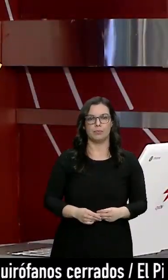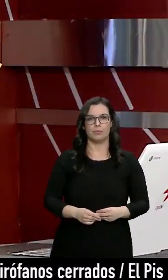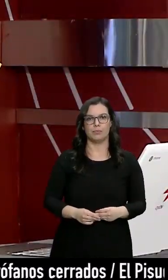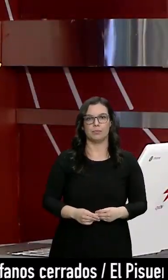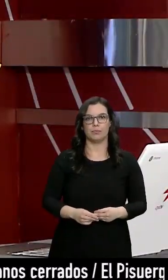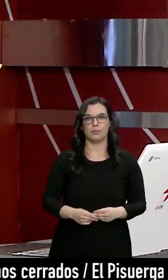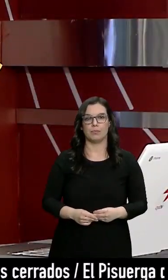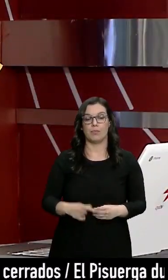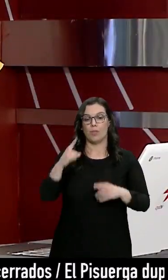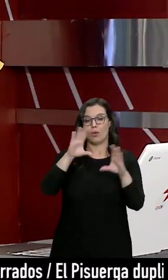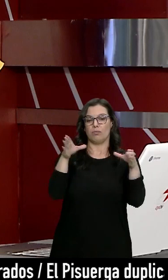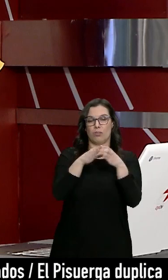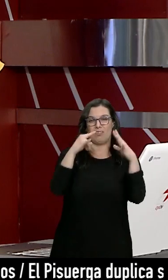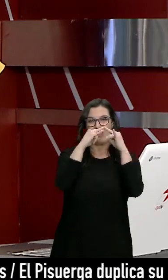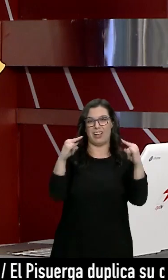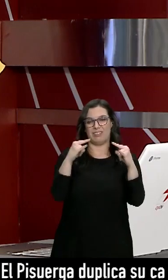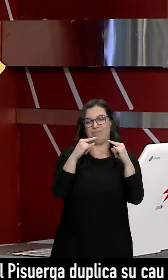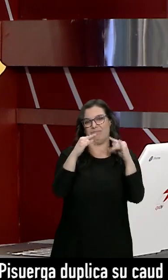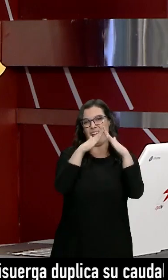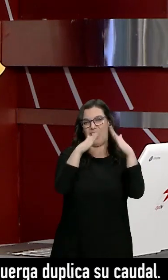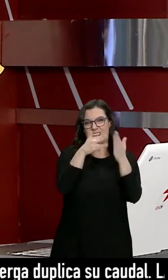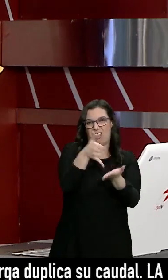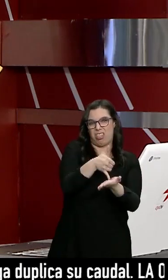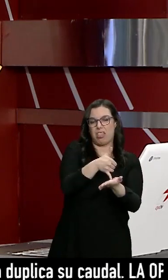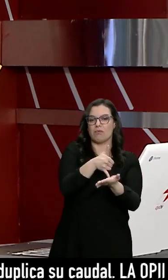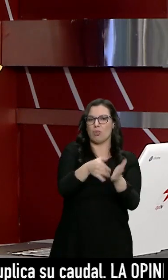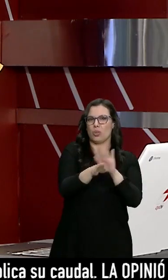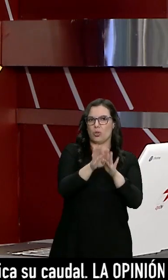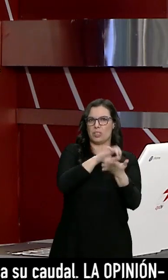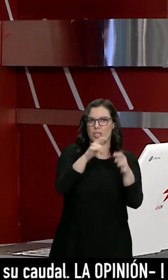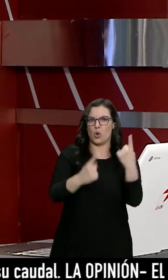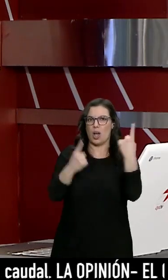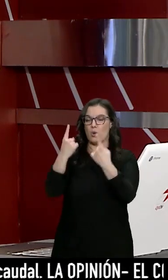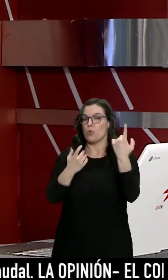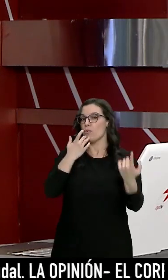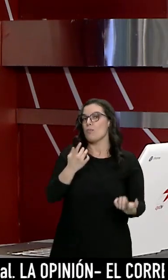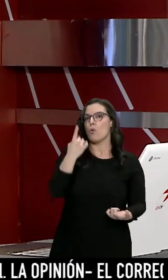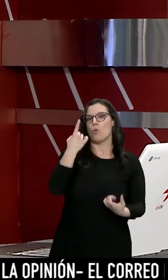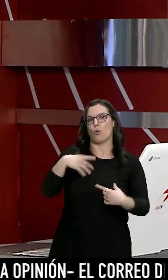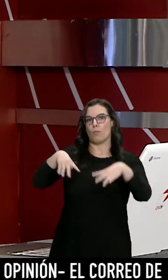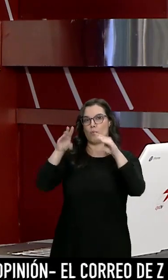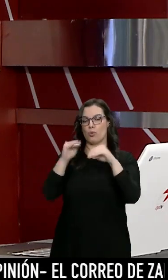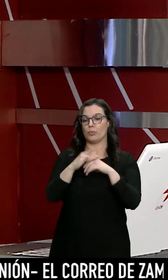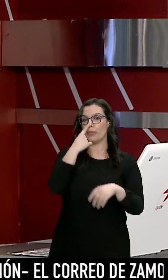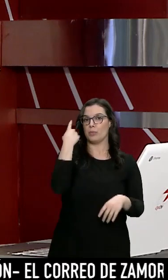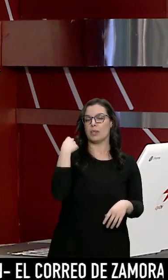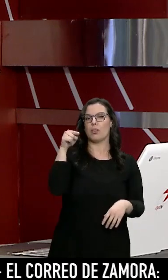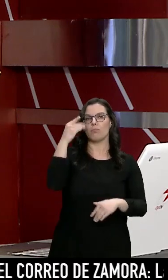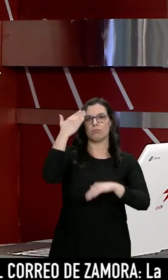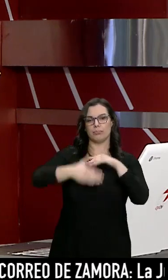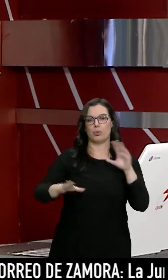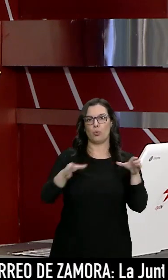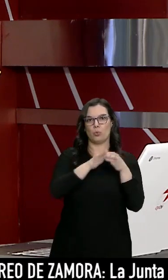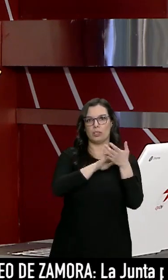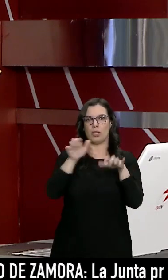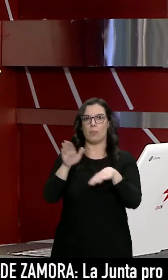Uno de los poblados chabolistas que aún quedan en Castilla y León lo encontramos en Burgos. 2020 fue la fecha que se marcó la